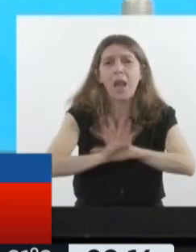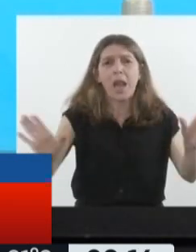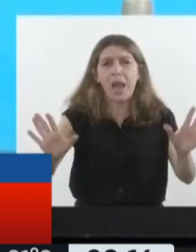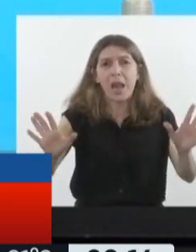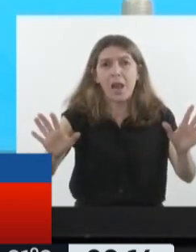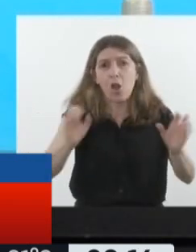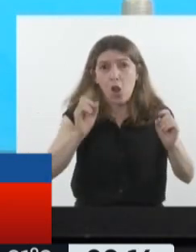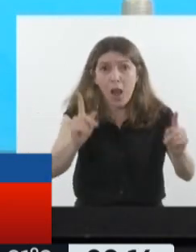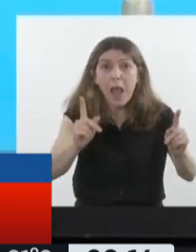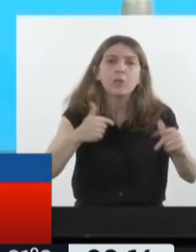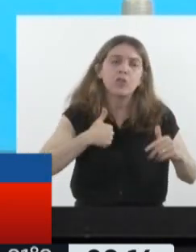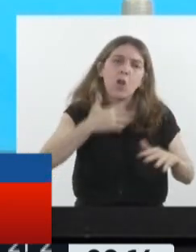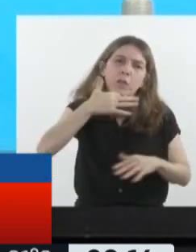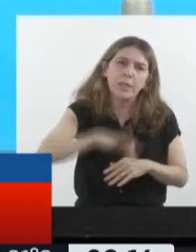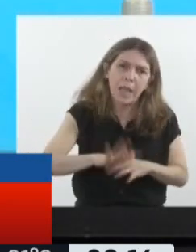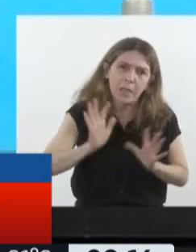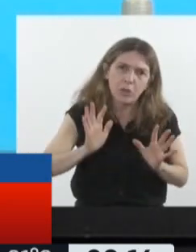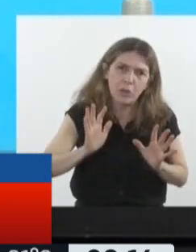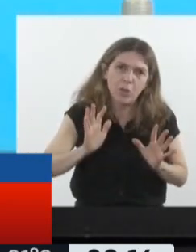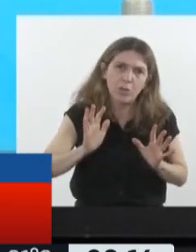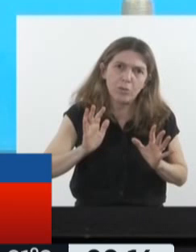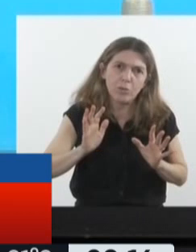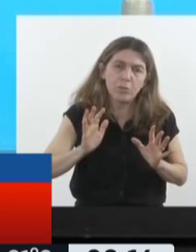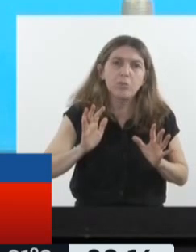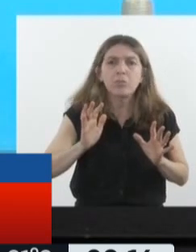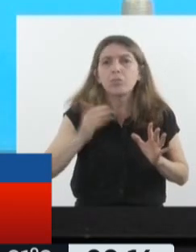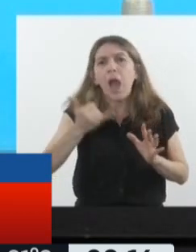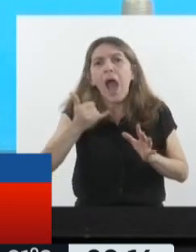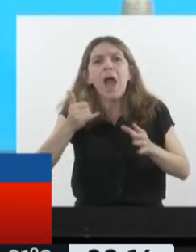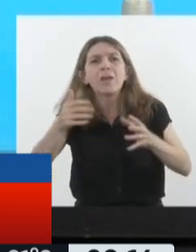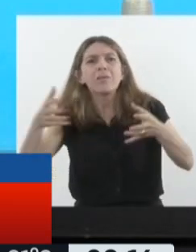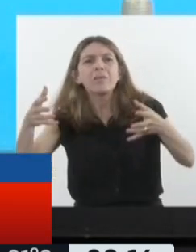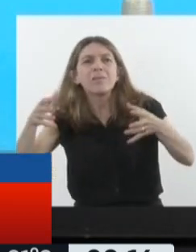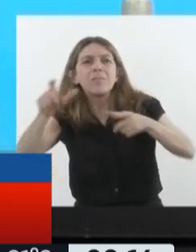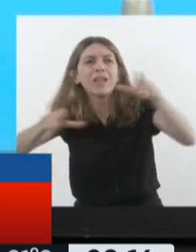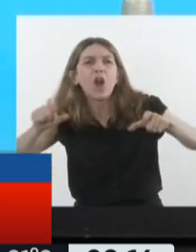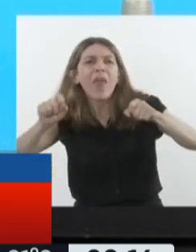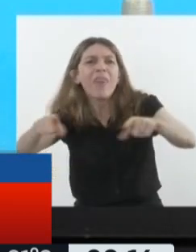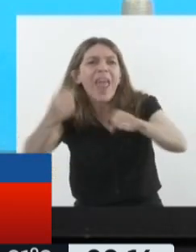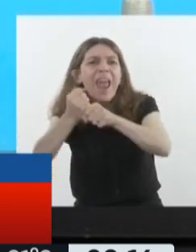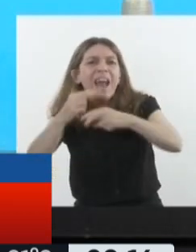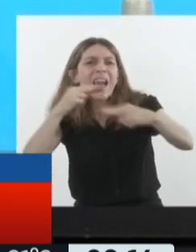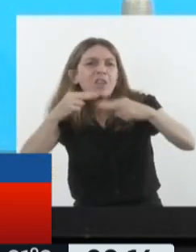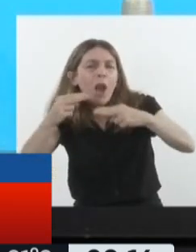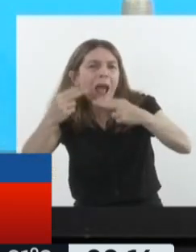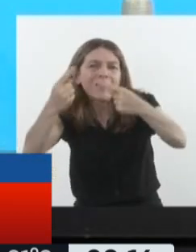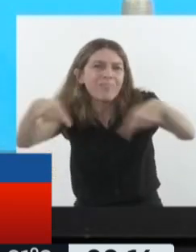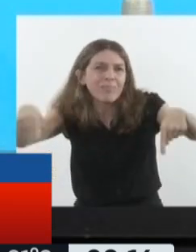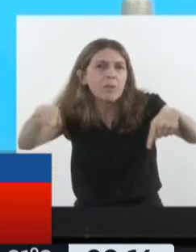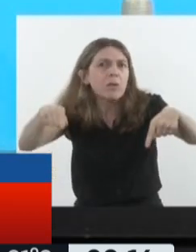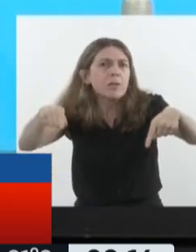Yo puedo entender que a estos sectores puedan verse de algún modo